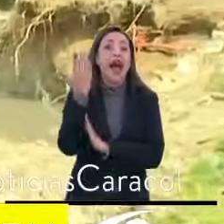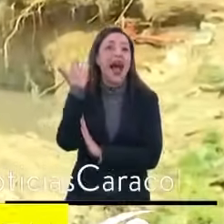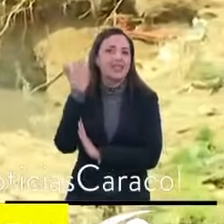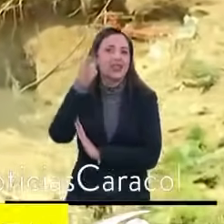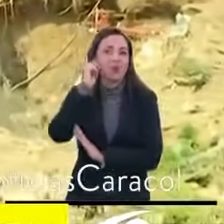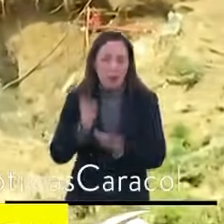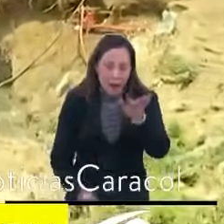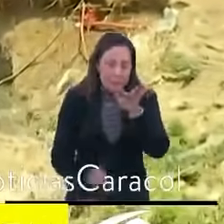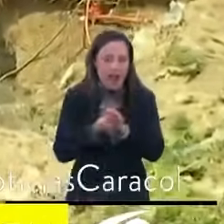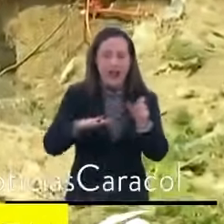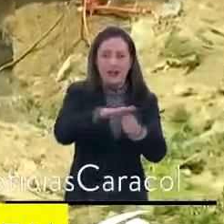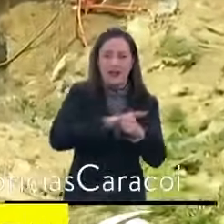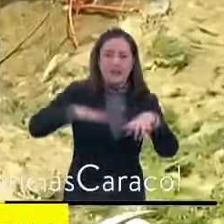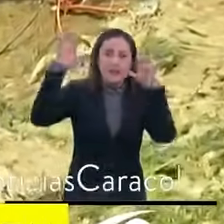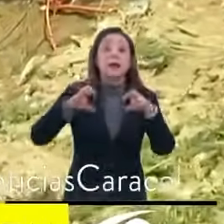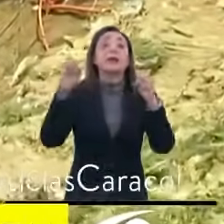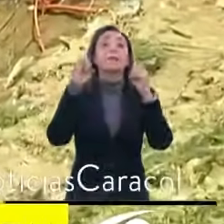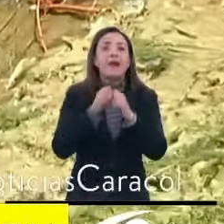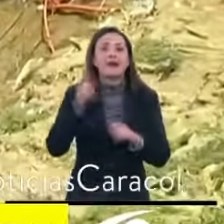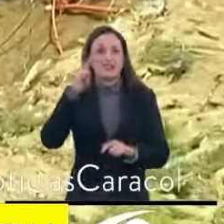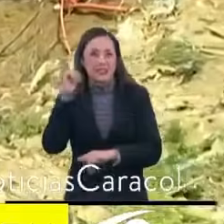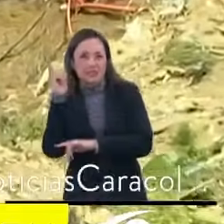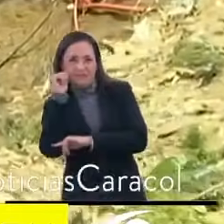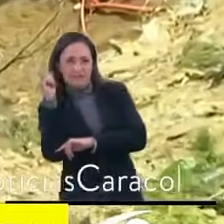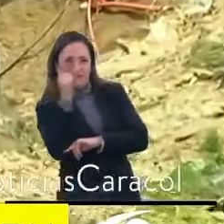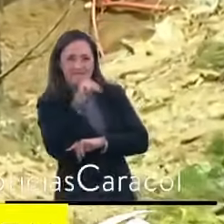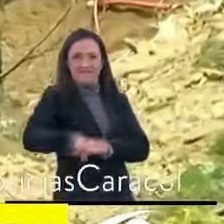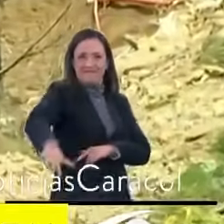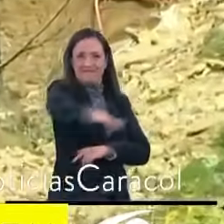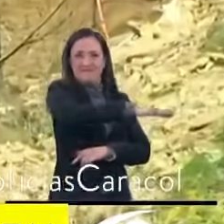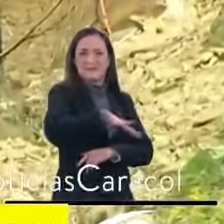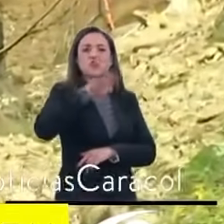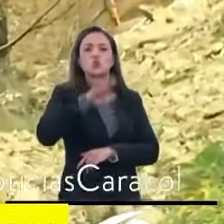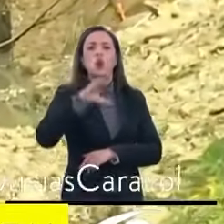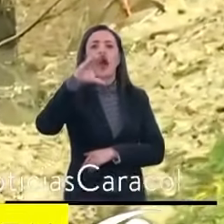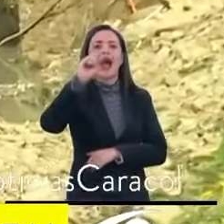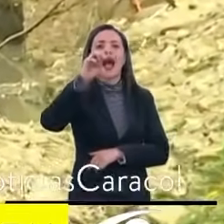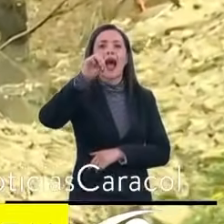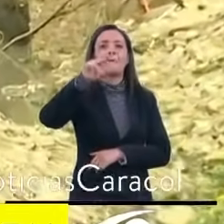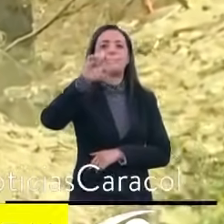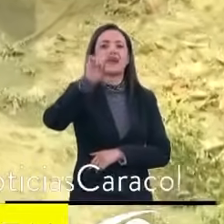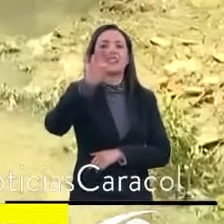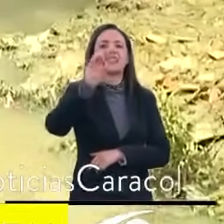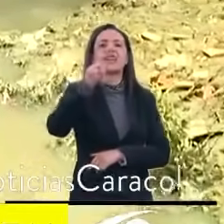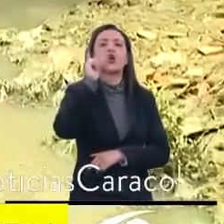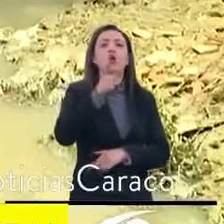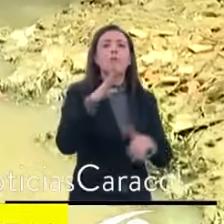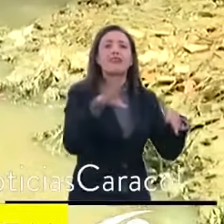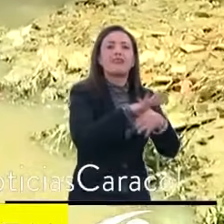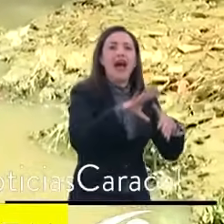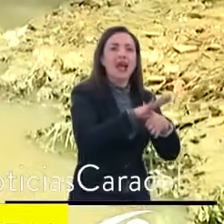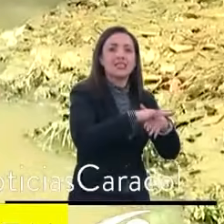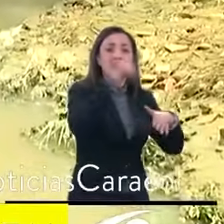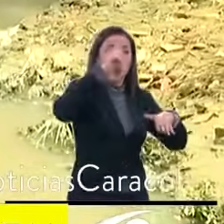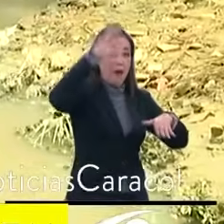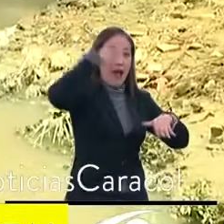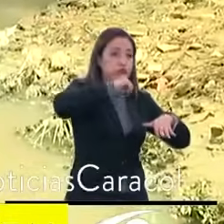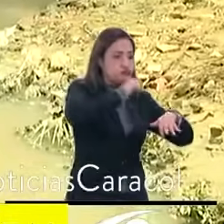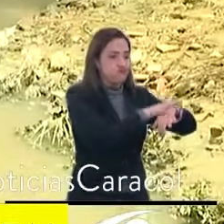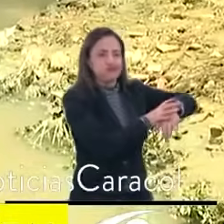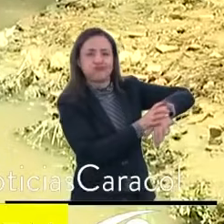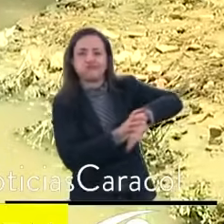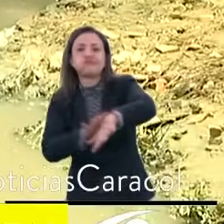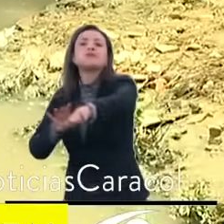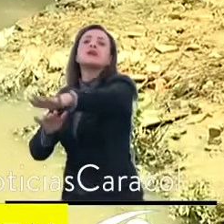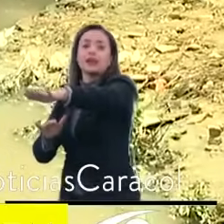hace pocas horas fue sacado de aquí del canal del barrio El Campestre el taxi que fue arrastrado por la corriente. Como lo